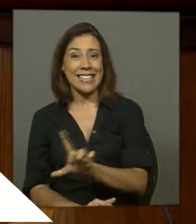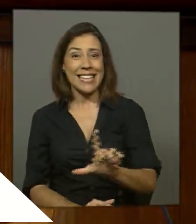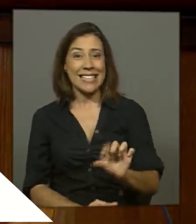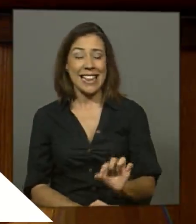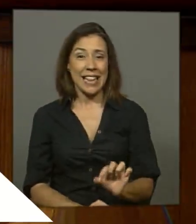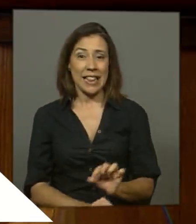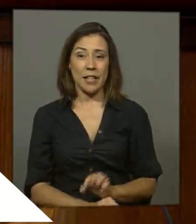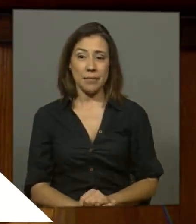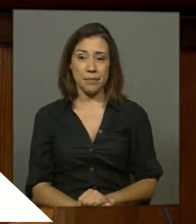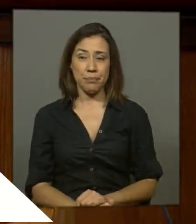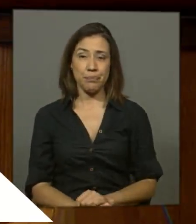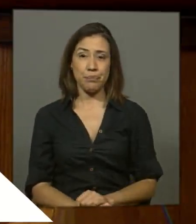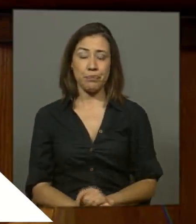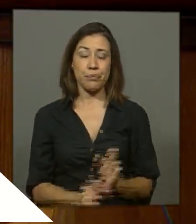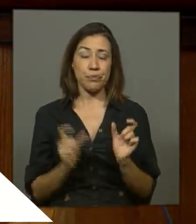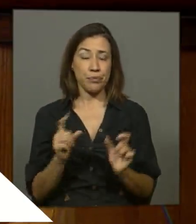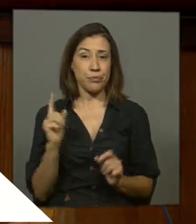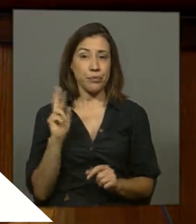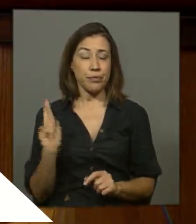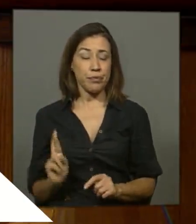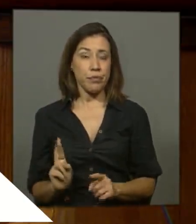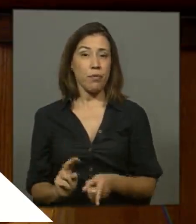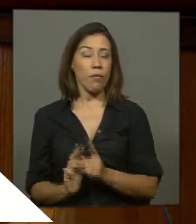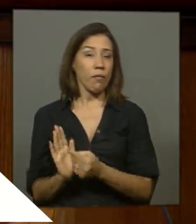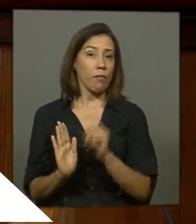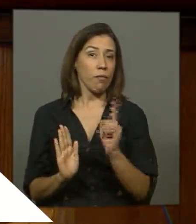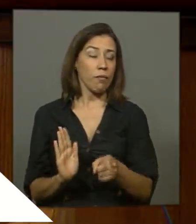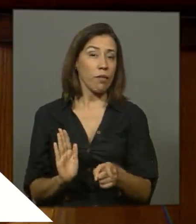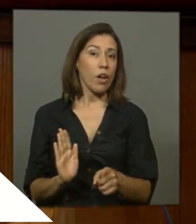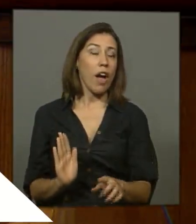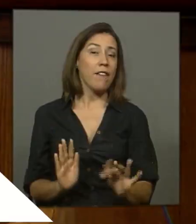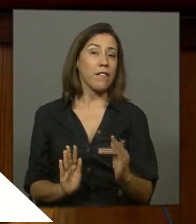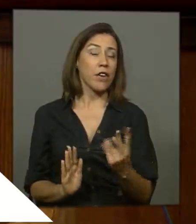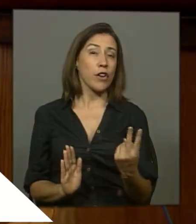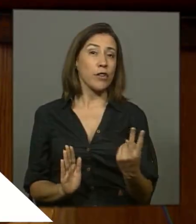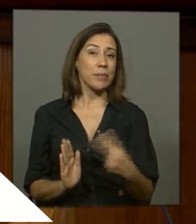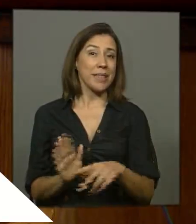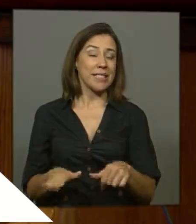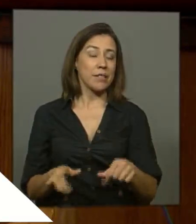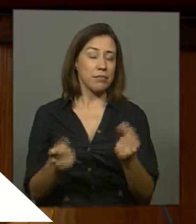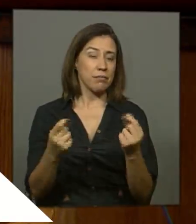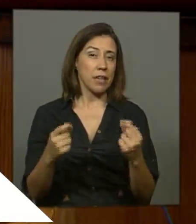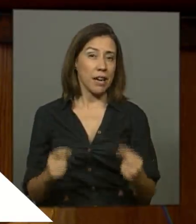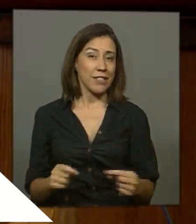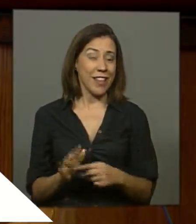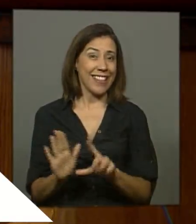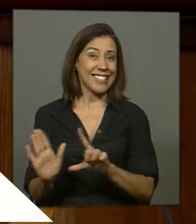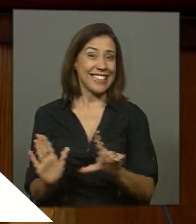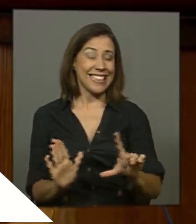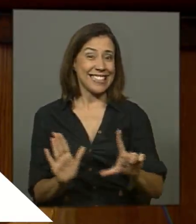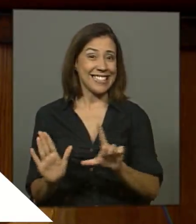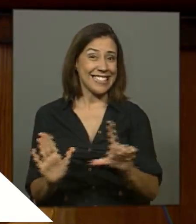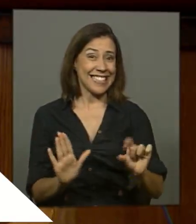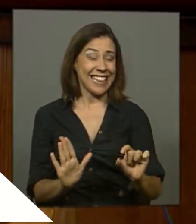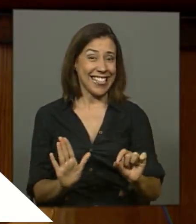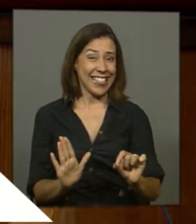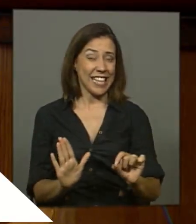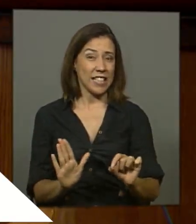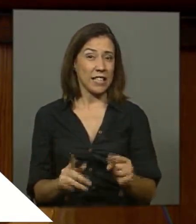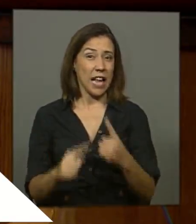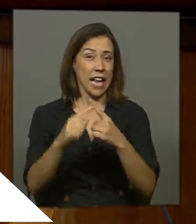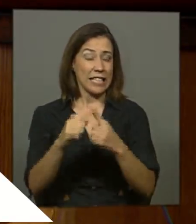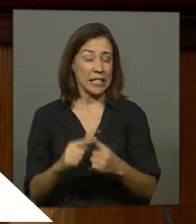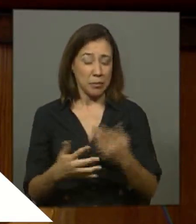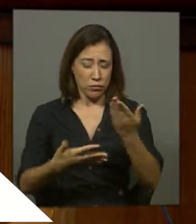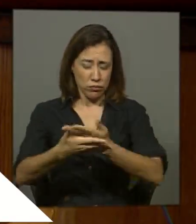Casos entonces la contraloría ordenó mediante oficio de febrero del 16 la revisión de estos 700 casos el examen de